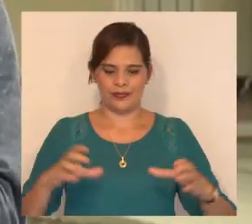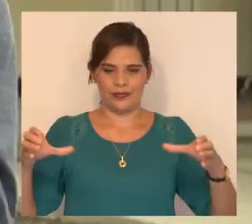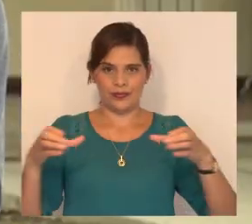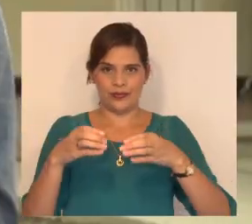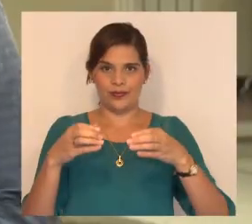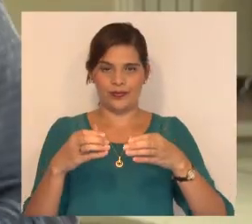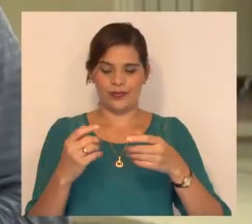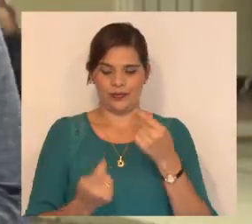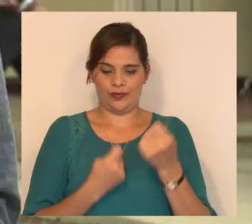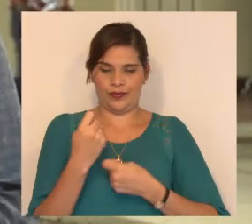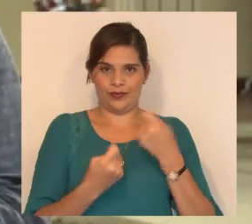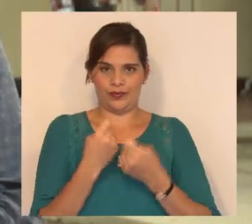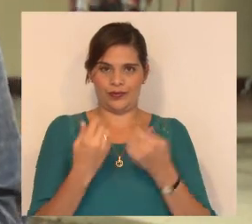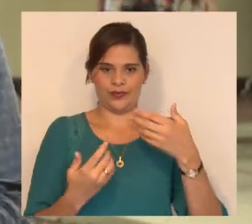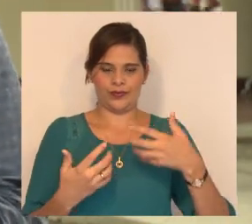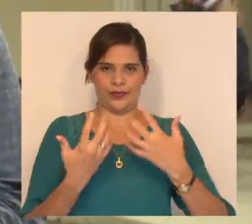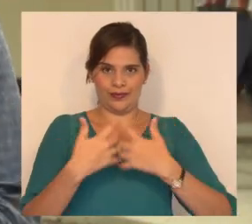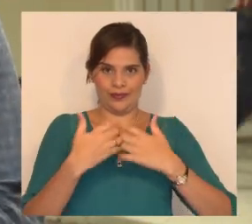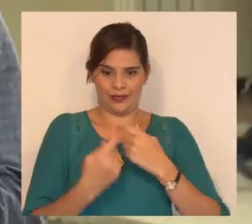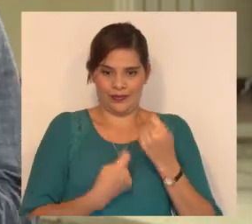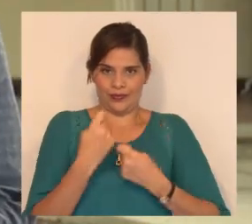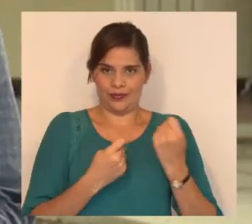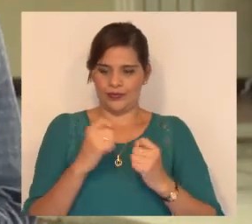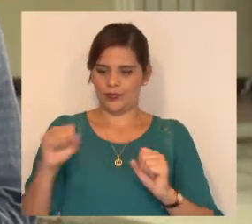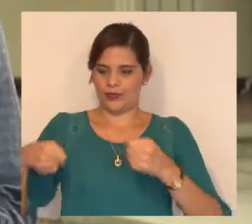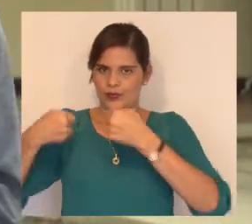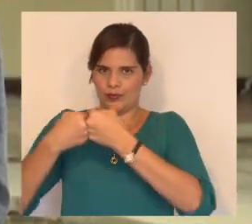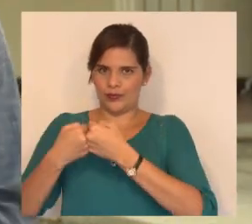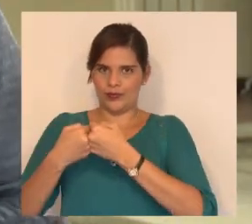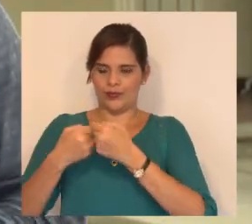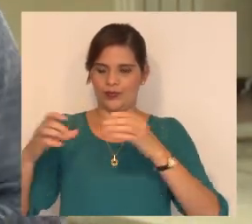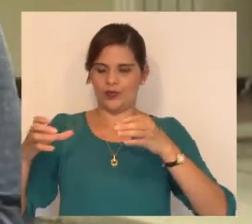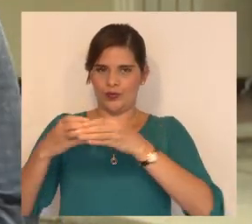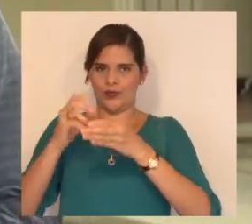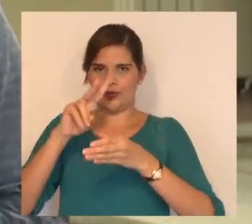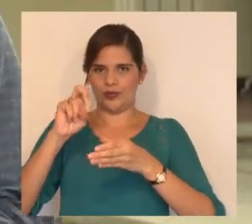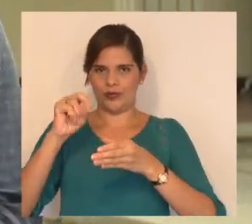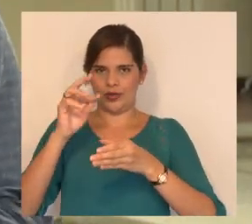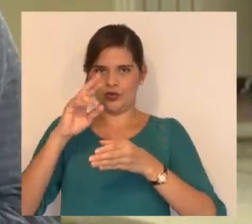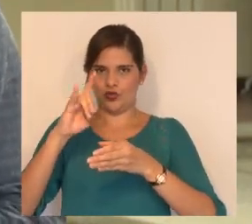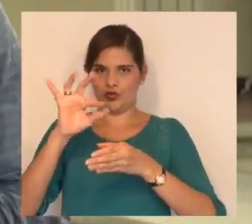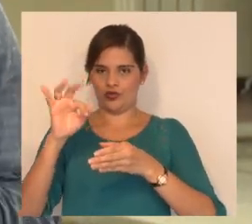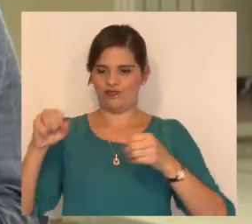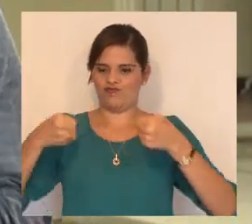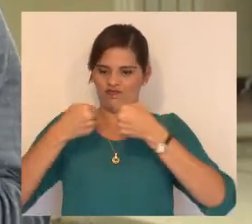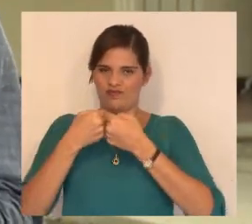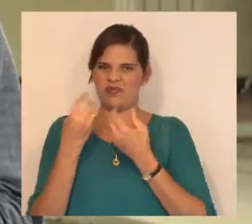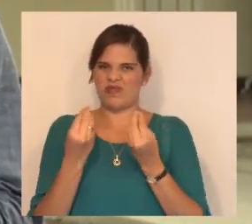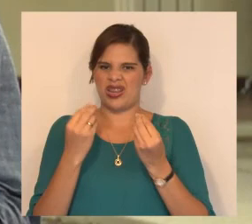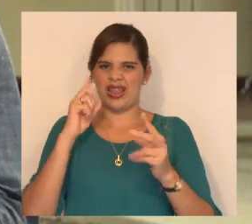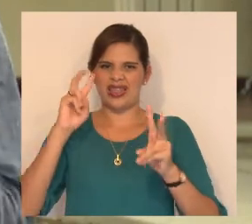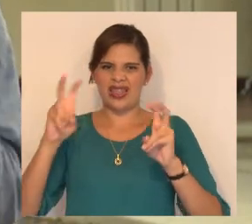El Centro de Innovación y Emprendimiento de la Universidad del Magdalena firmó convenio con la corporación Ventures para impulsar